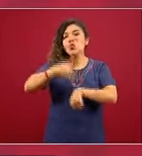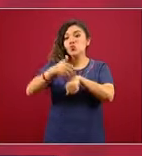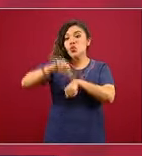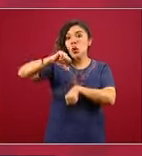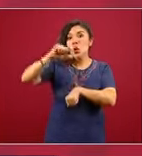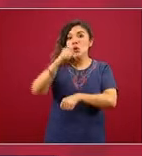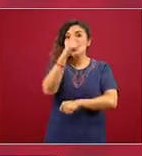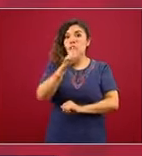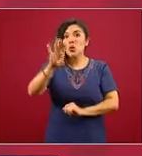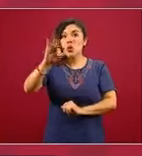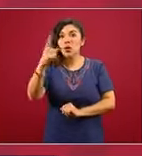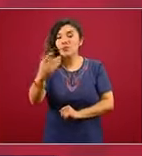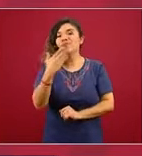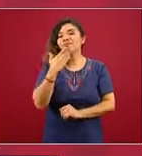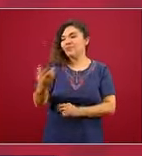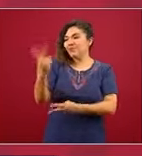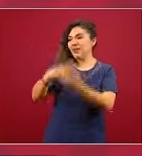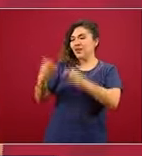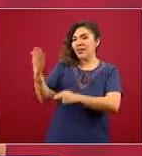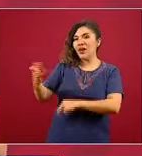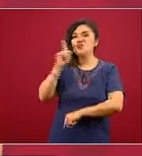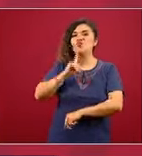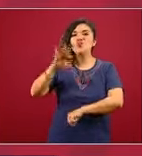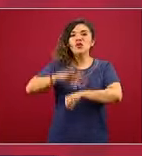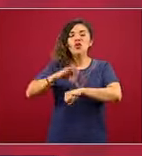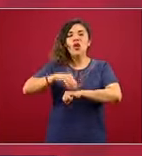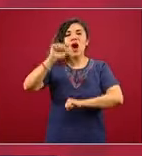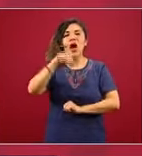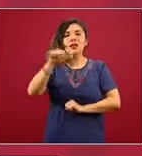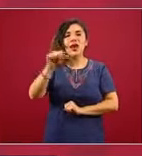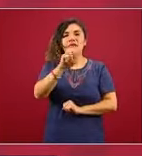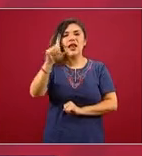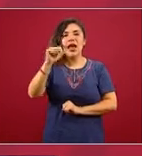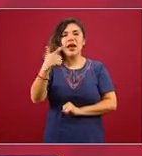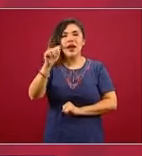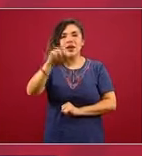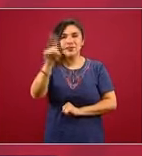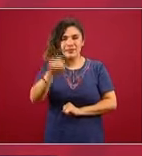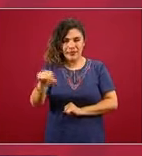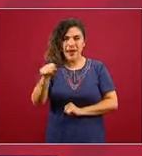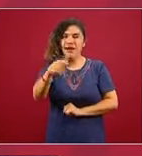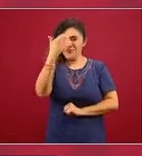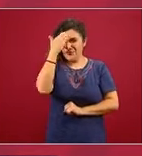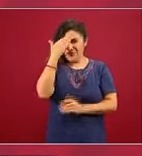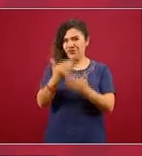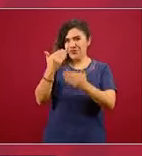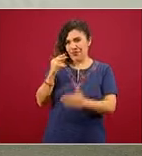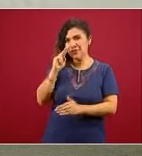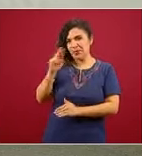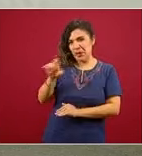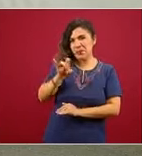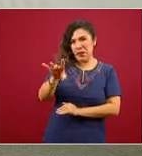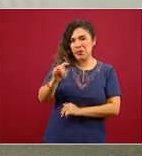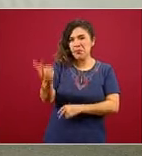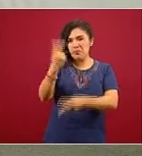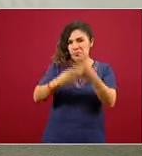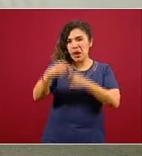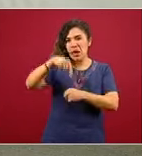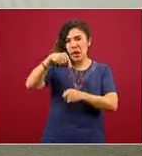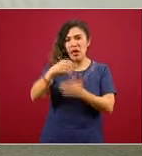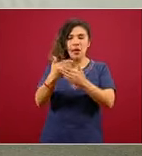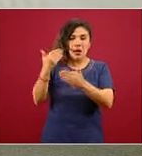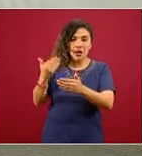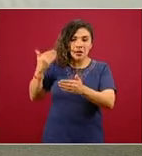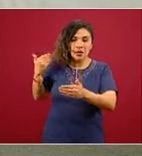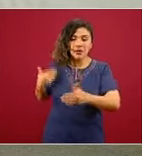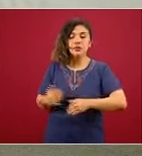141. Igualmente doy la bienvenida a la doctora Ana de la Garza Barroso. Ustedes también ya la conocen, ha estado con nosotros en conferencias